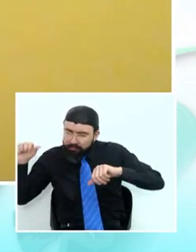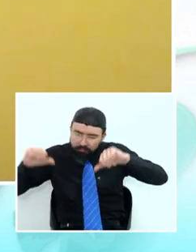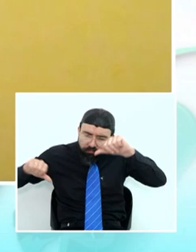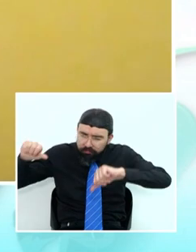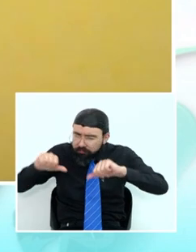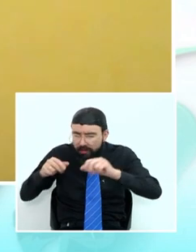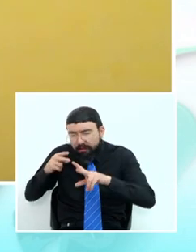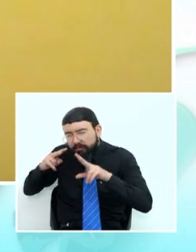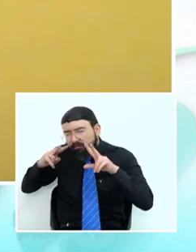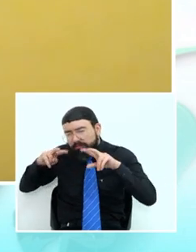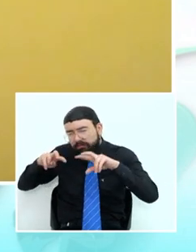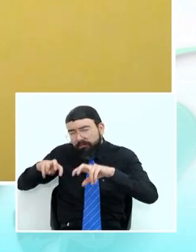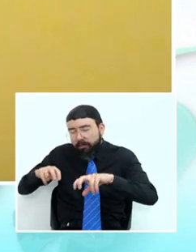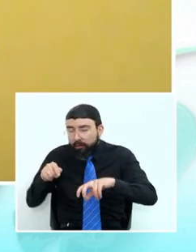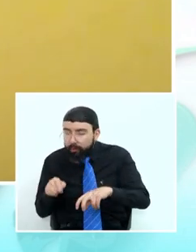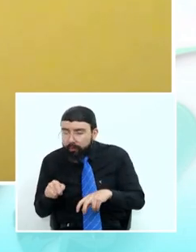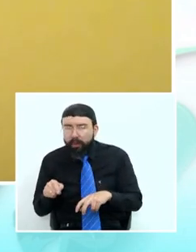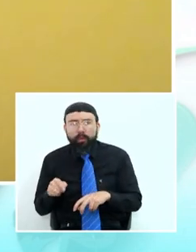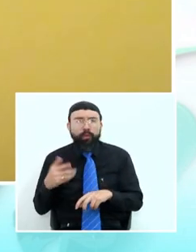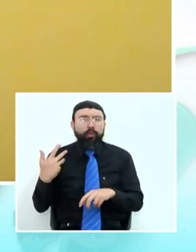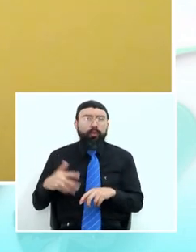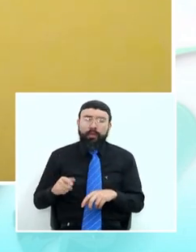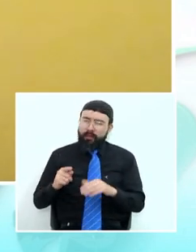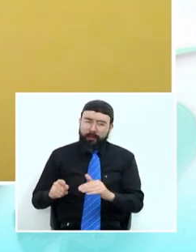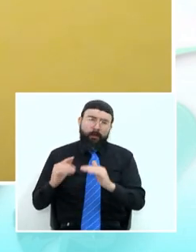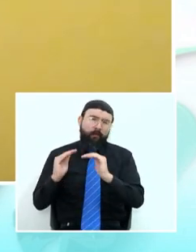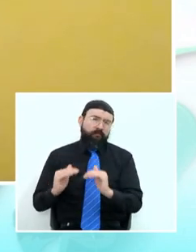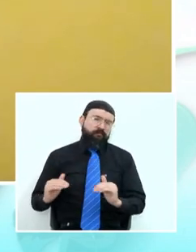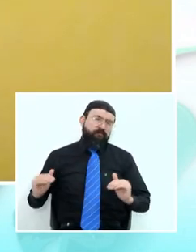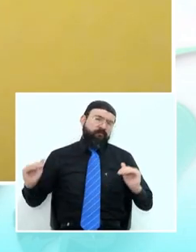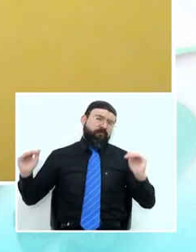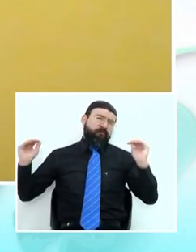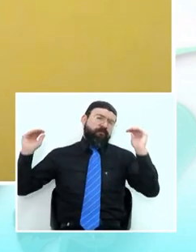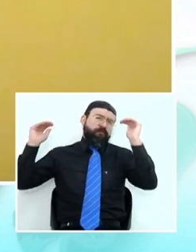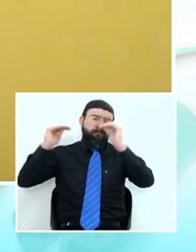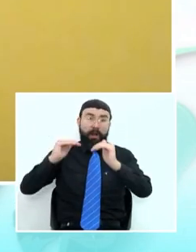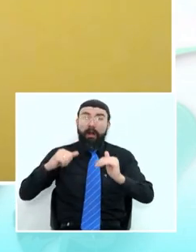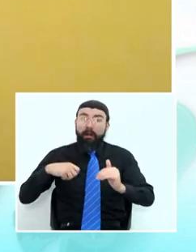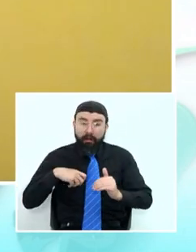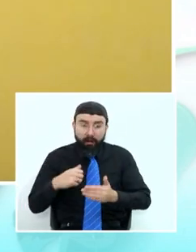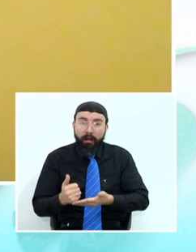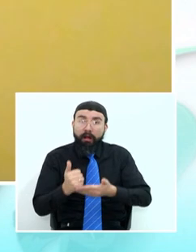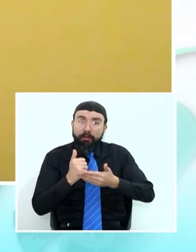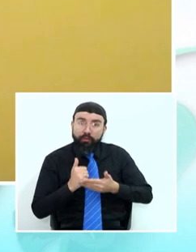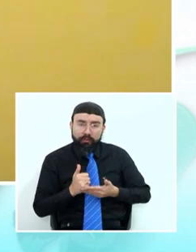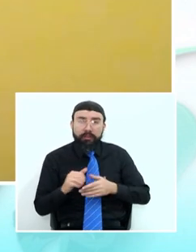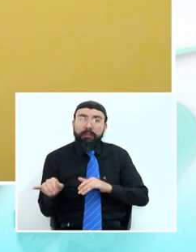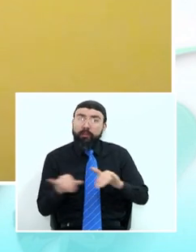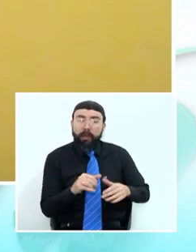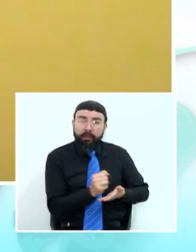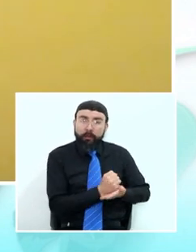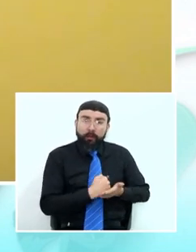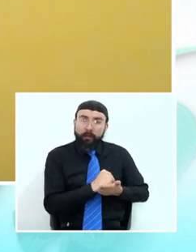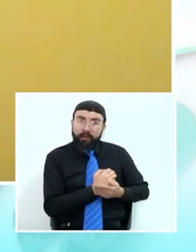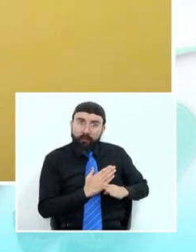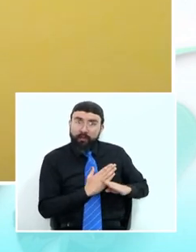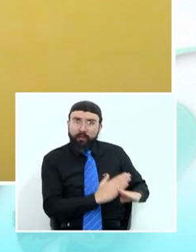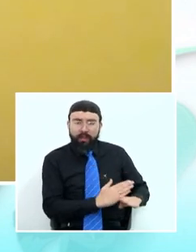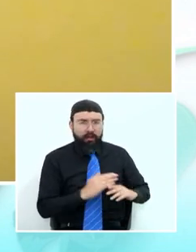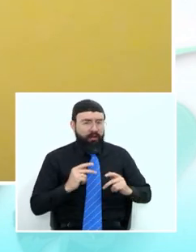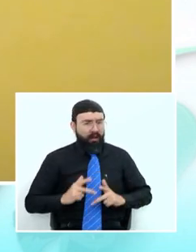que tienen una concentración de antibiótico muy grande,